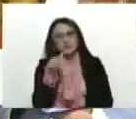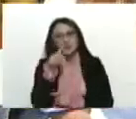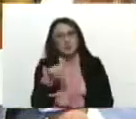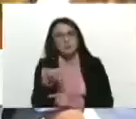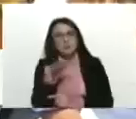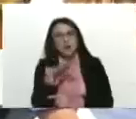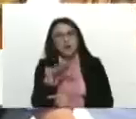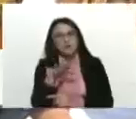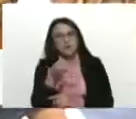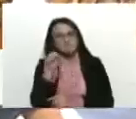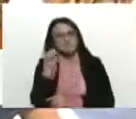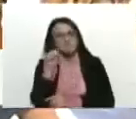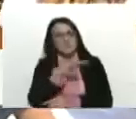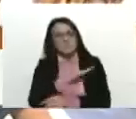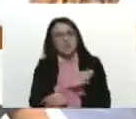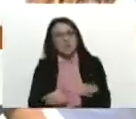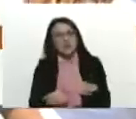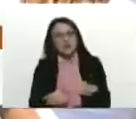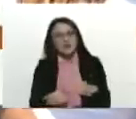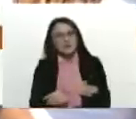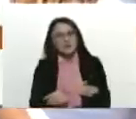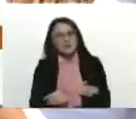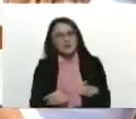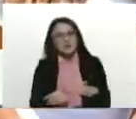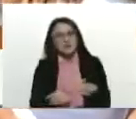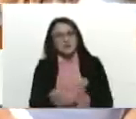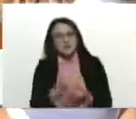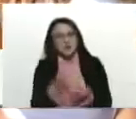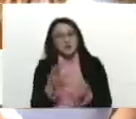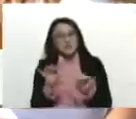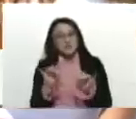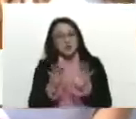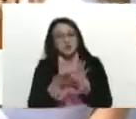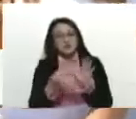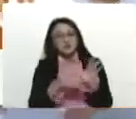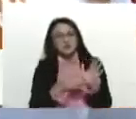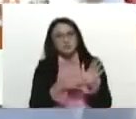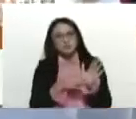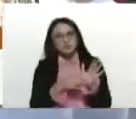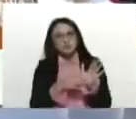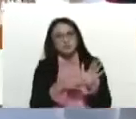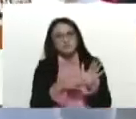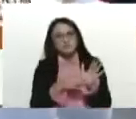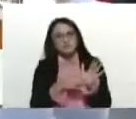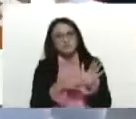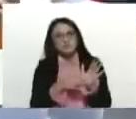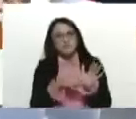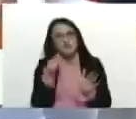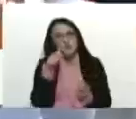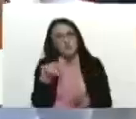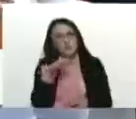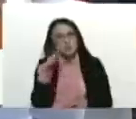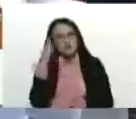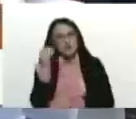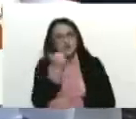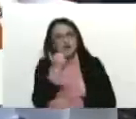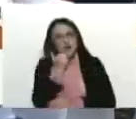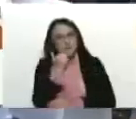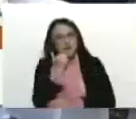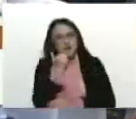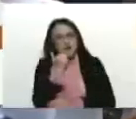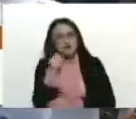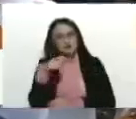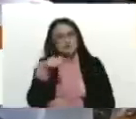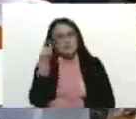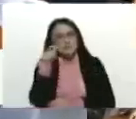se empoderó se hizo poder nuestro pueblo con esta constitución pues lo sabe reclamar nuestro pueblo sabe